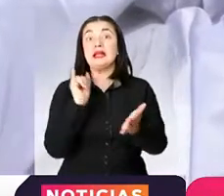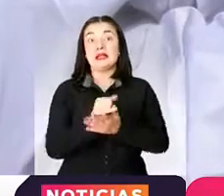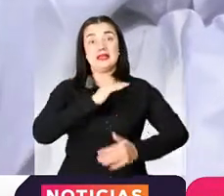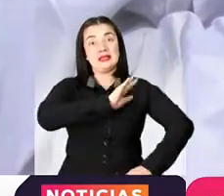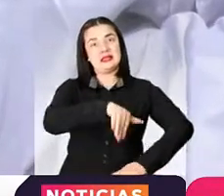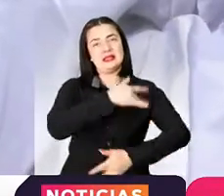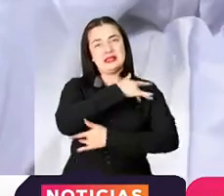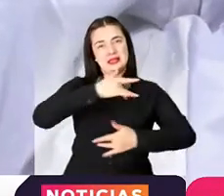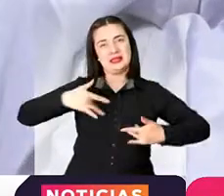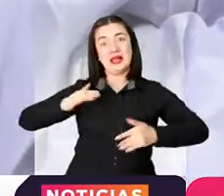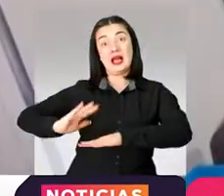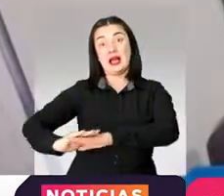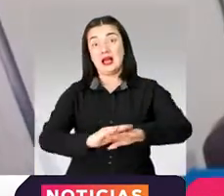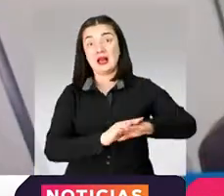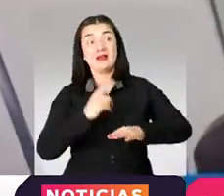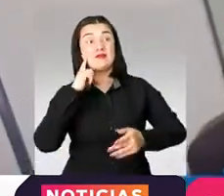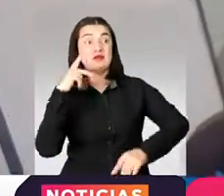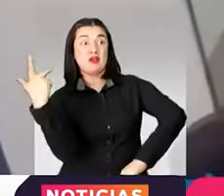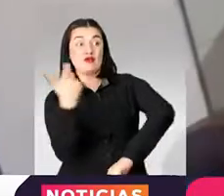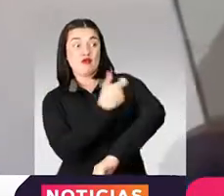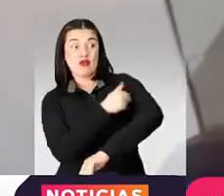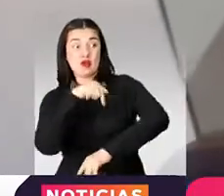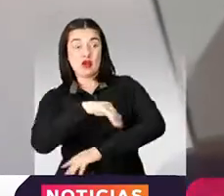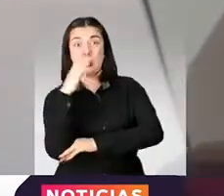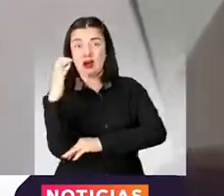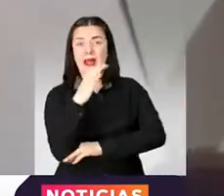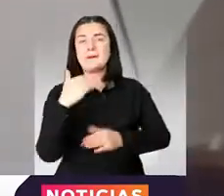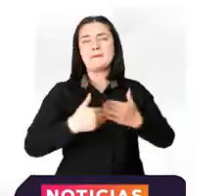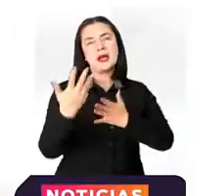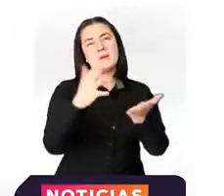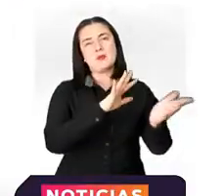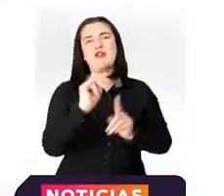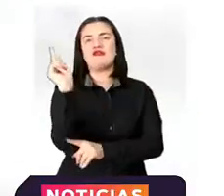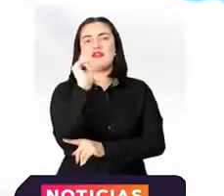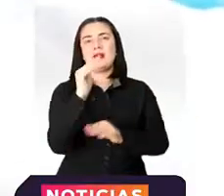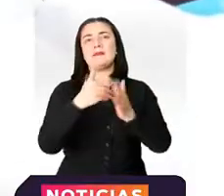aseguró que la vacunación en el país podría iniciar en el mes de febrero, como se tiene previsto.